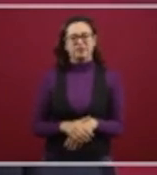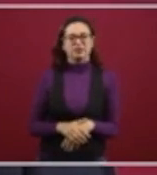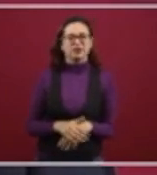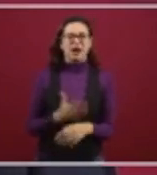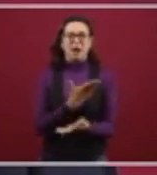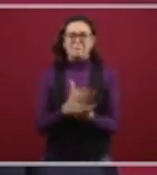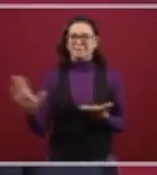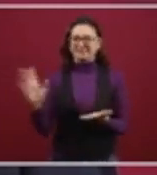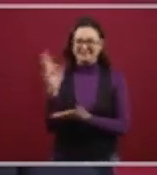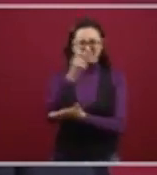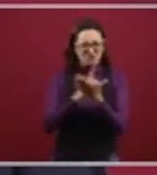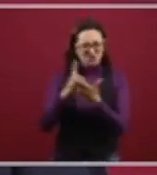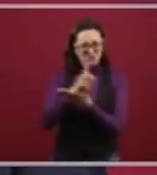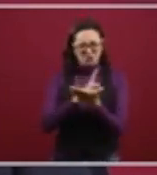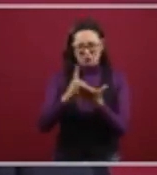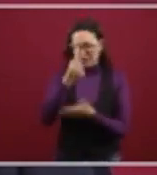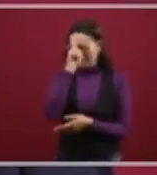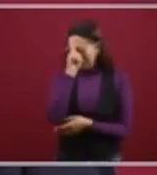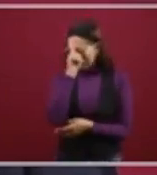fatal,